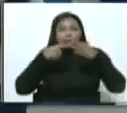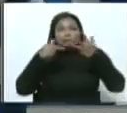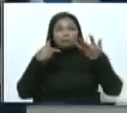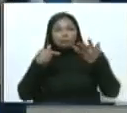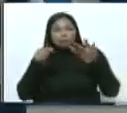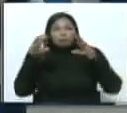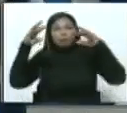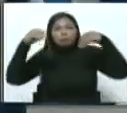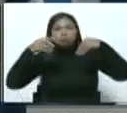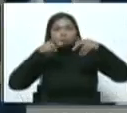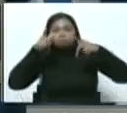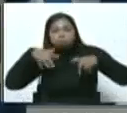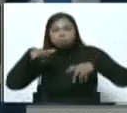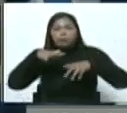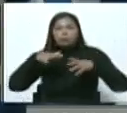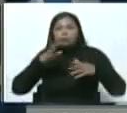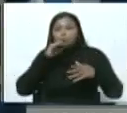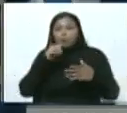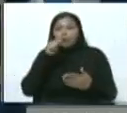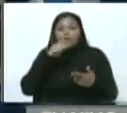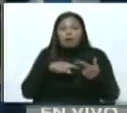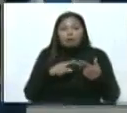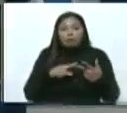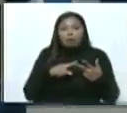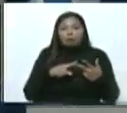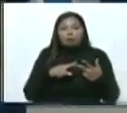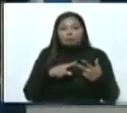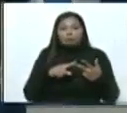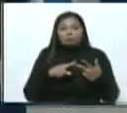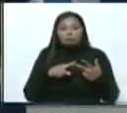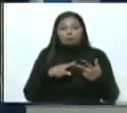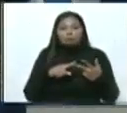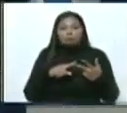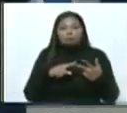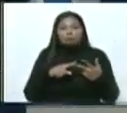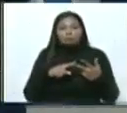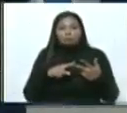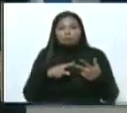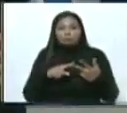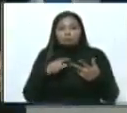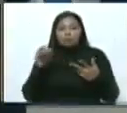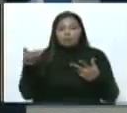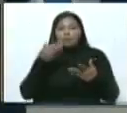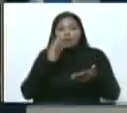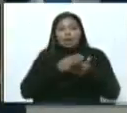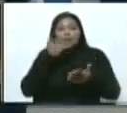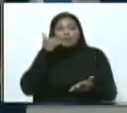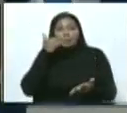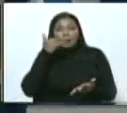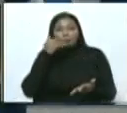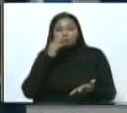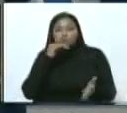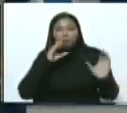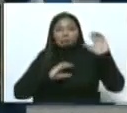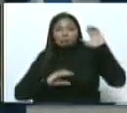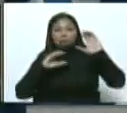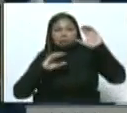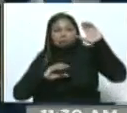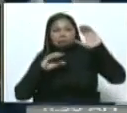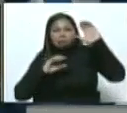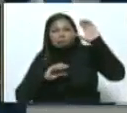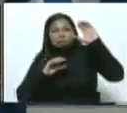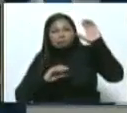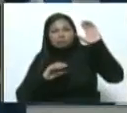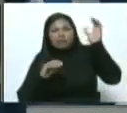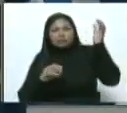dejas sin luz a una población, la dejas sin agua. Y cuando atacas a Canteve, la dejas sin